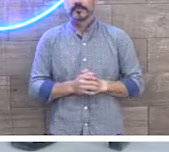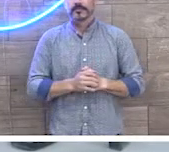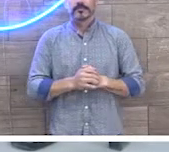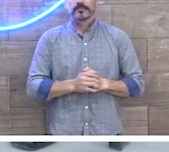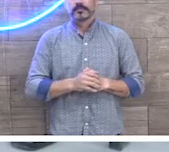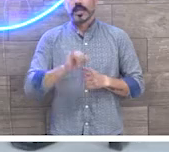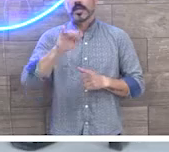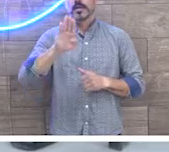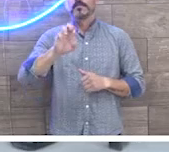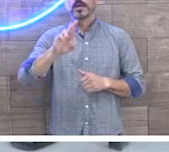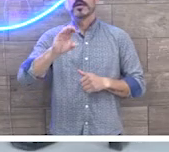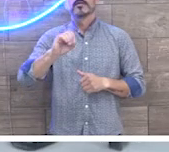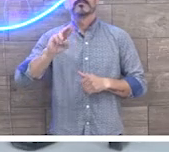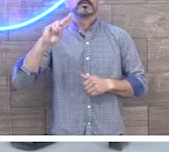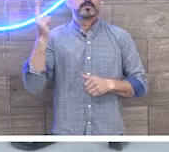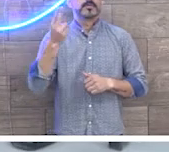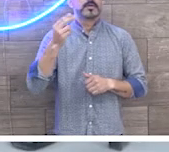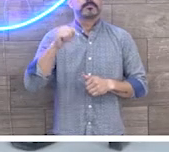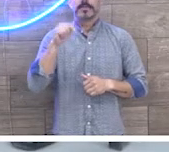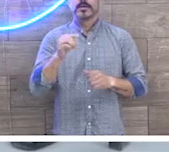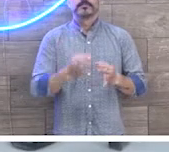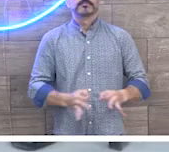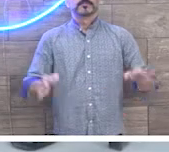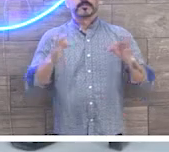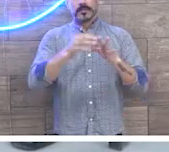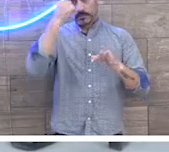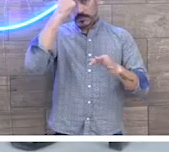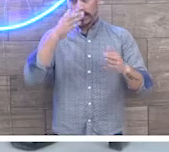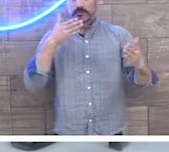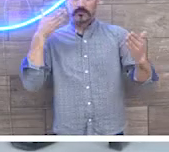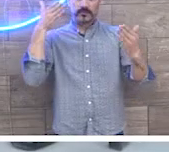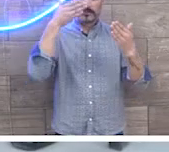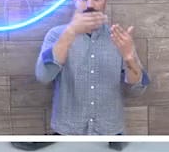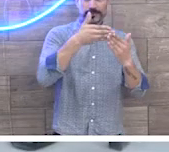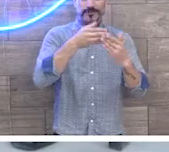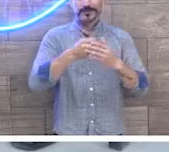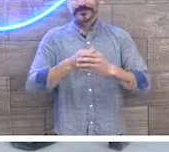un referente importante para orientar y para definir